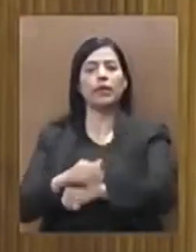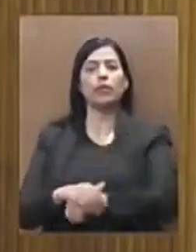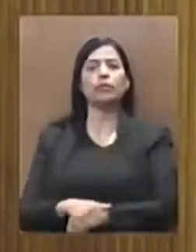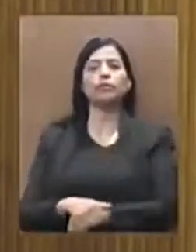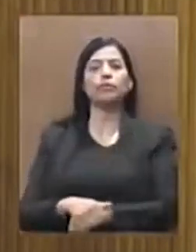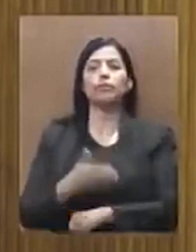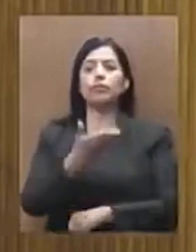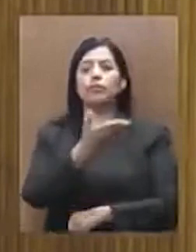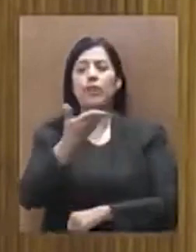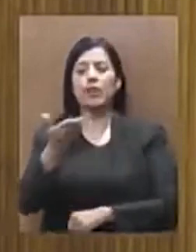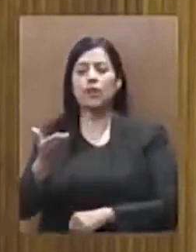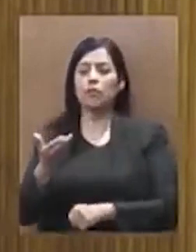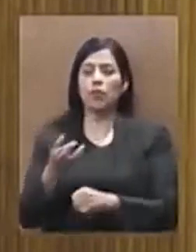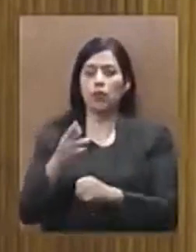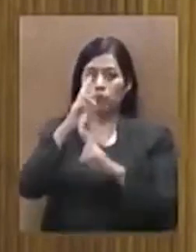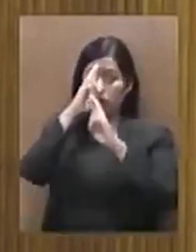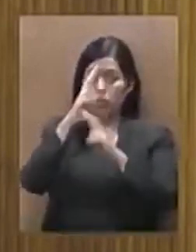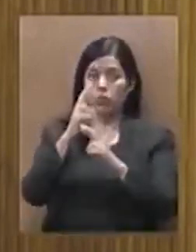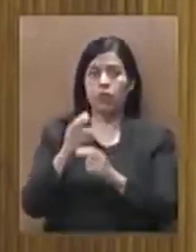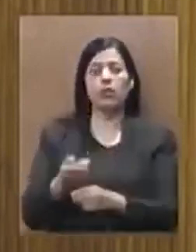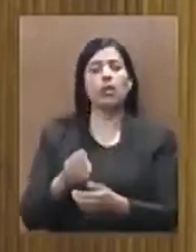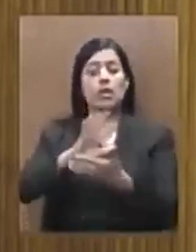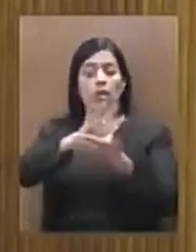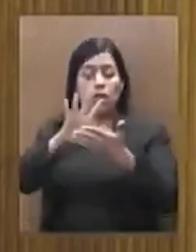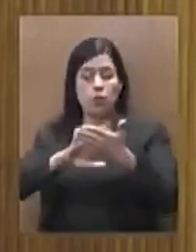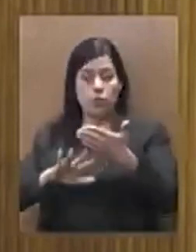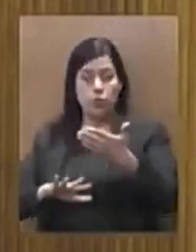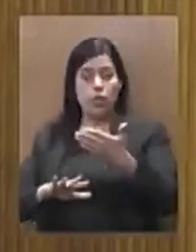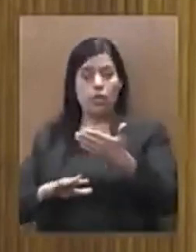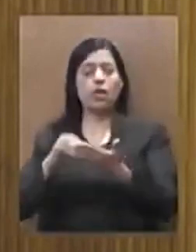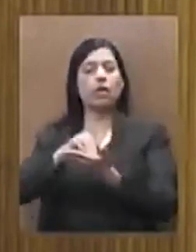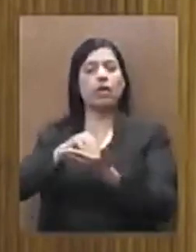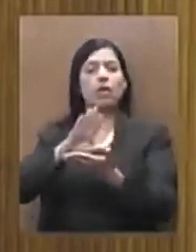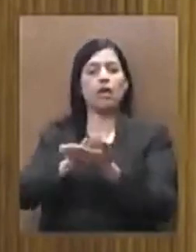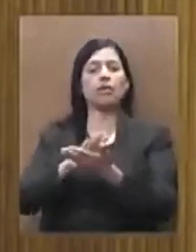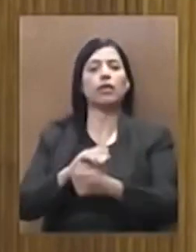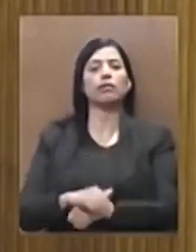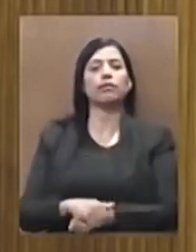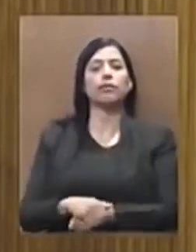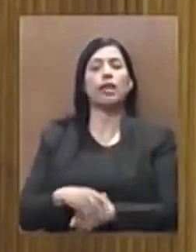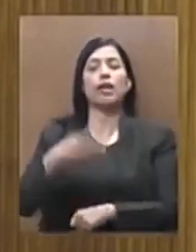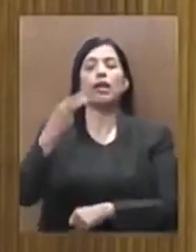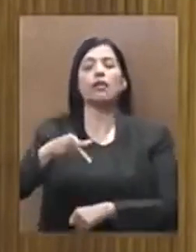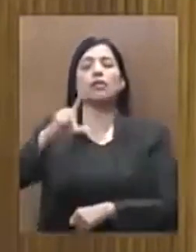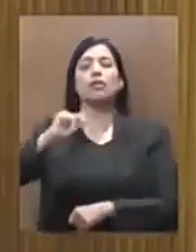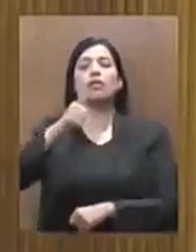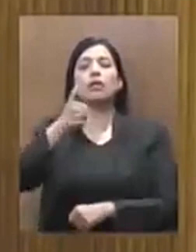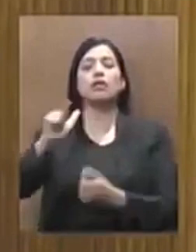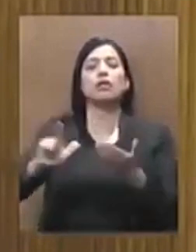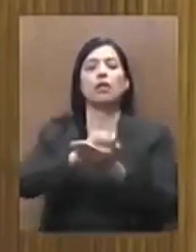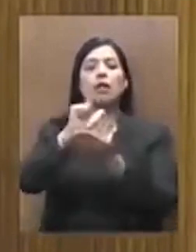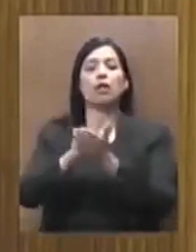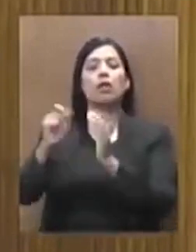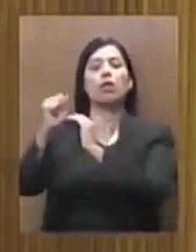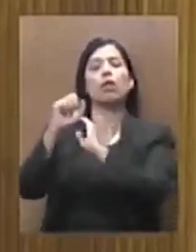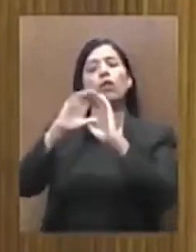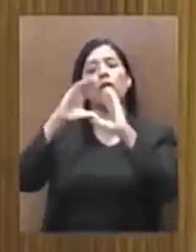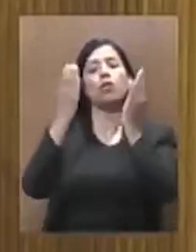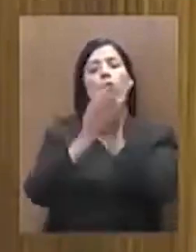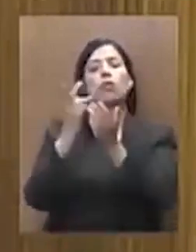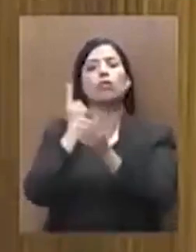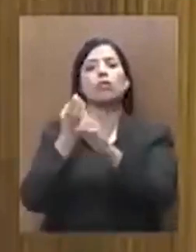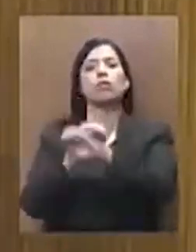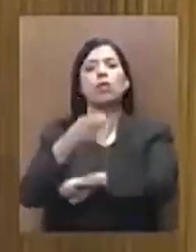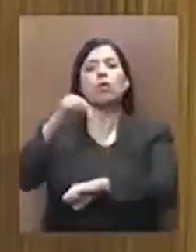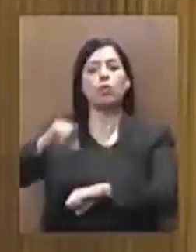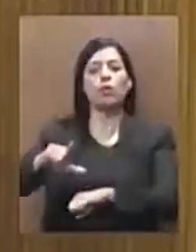les pido respetuosamente y les doy a leer el acuerdo la septuagésima sexta legislatura del congreso del